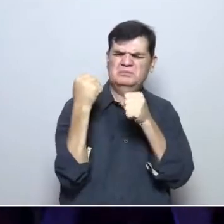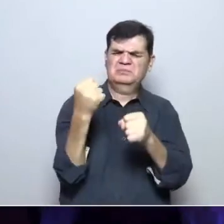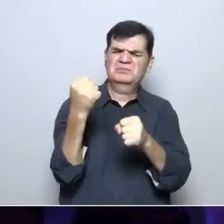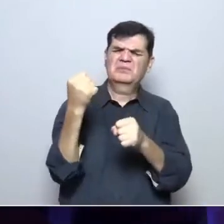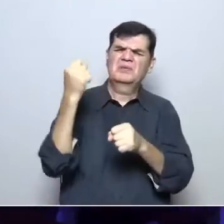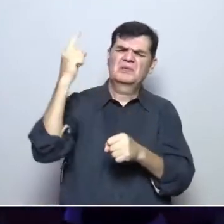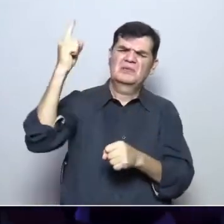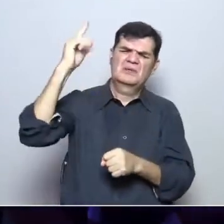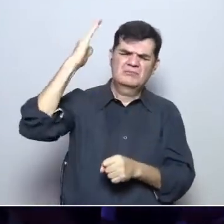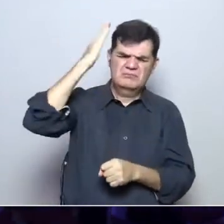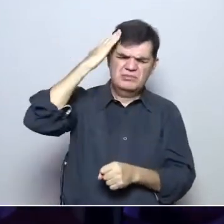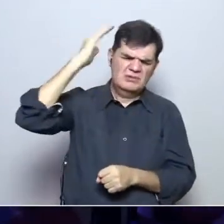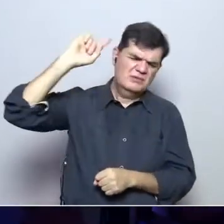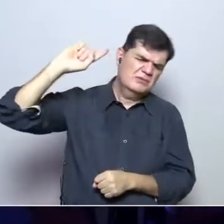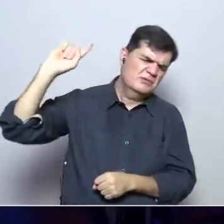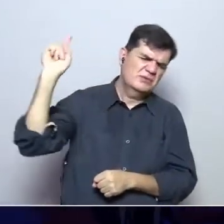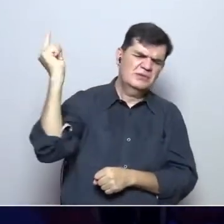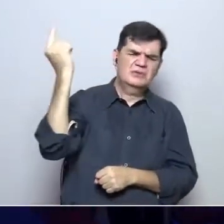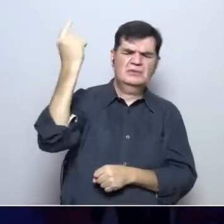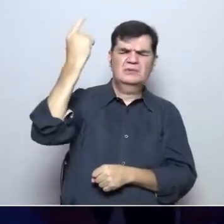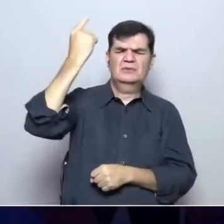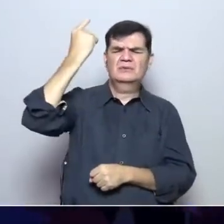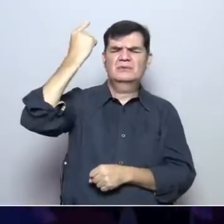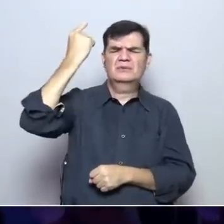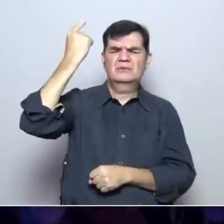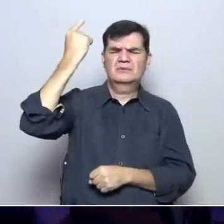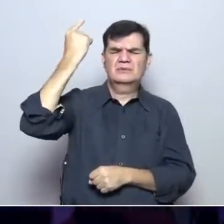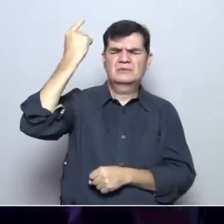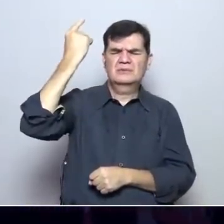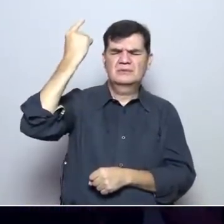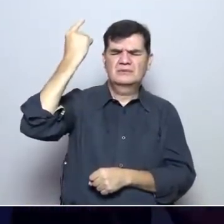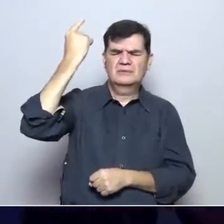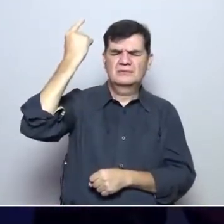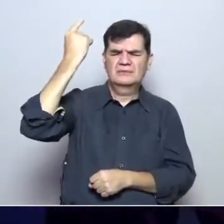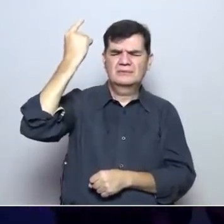todopoderoso y el gran soy.